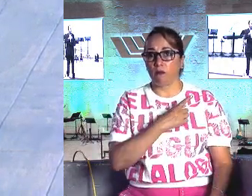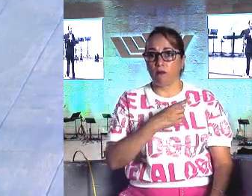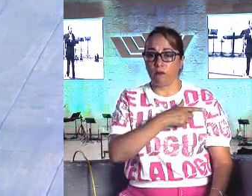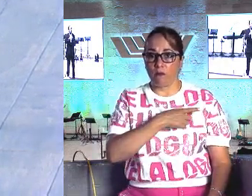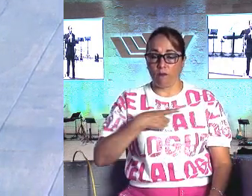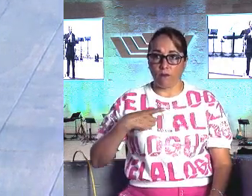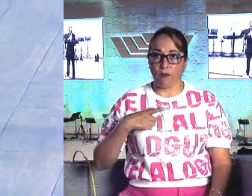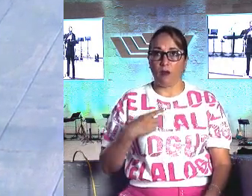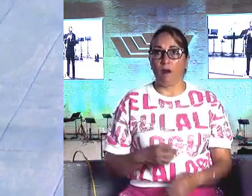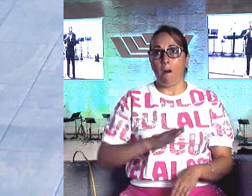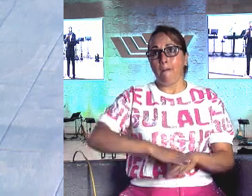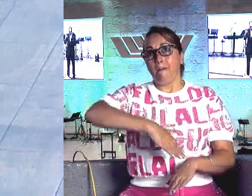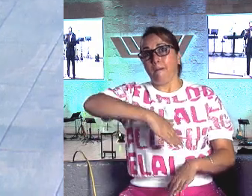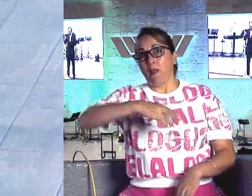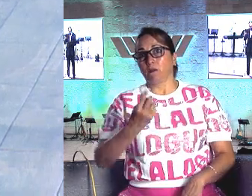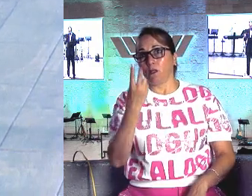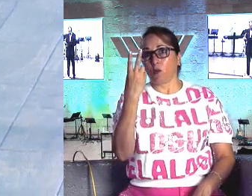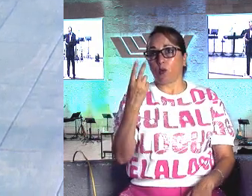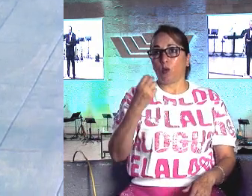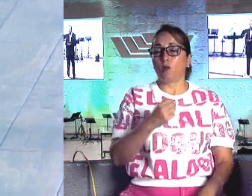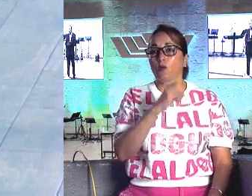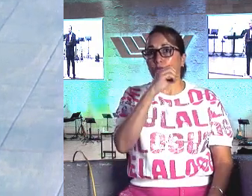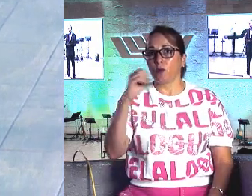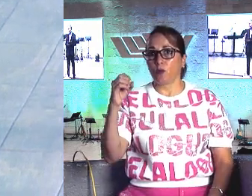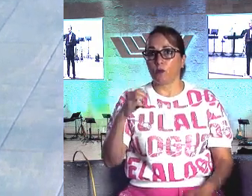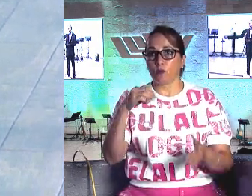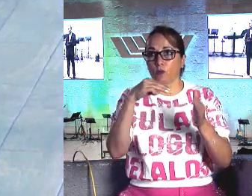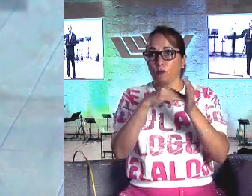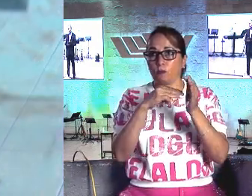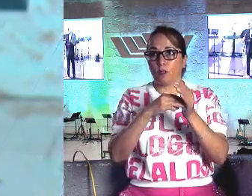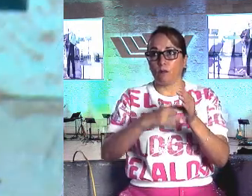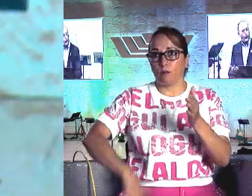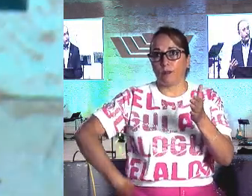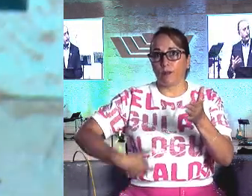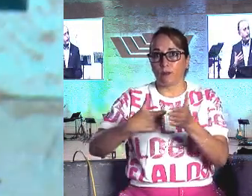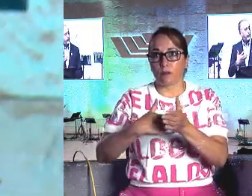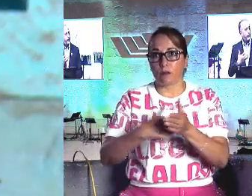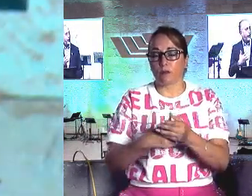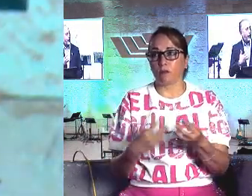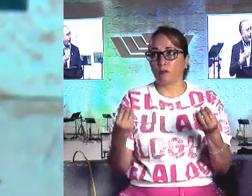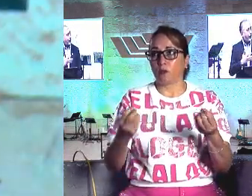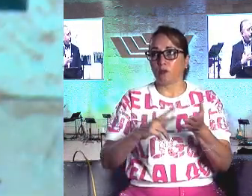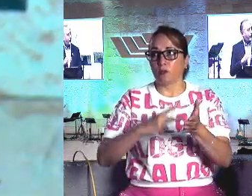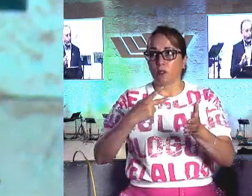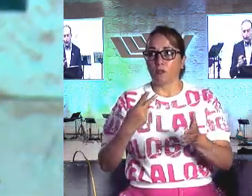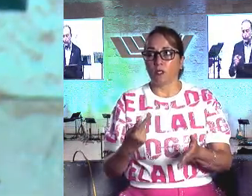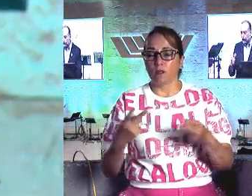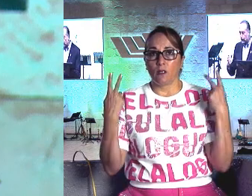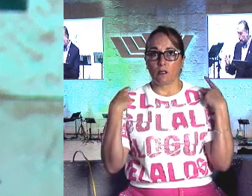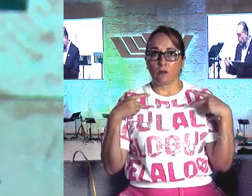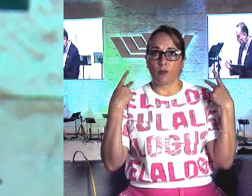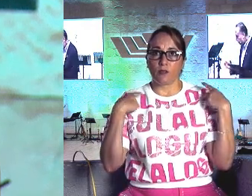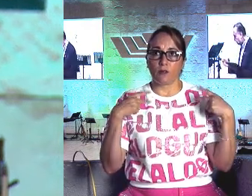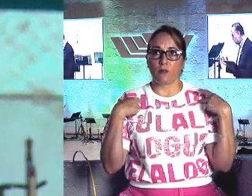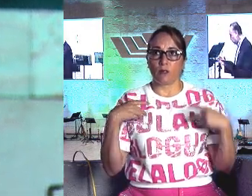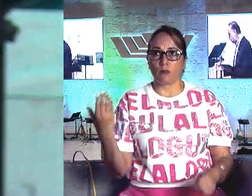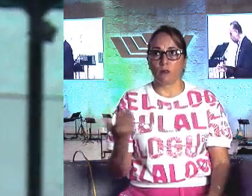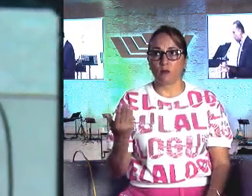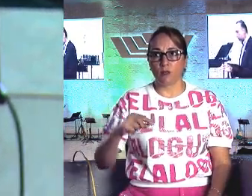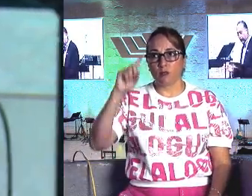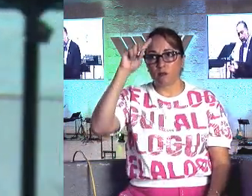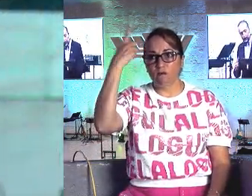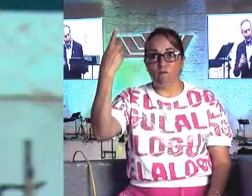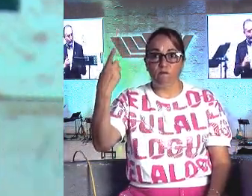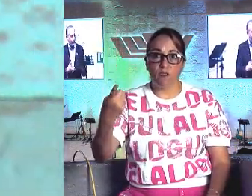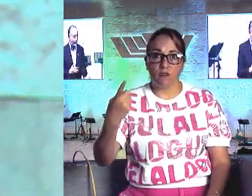todos los réditos que le estaban aplicando. Porque a veces a la gente se le hace fácil, bueno, pido prestado aquí